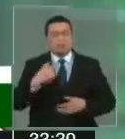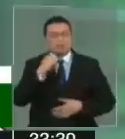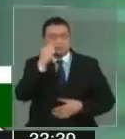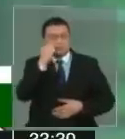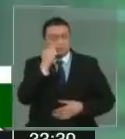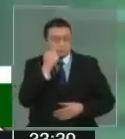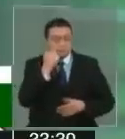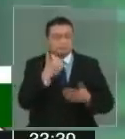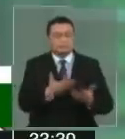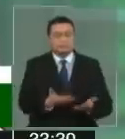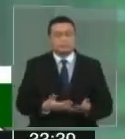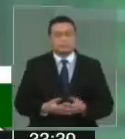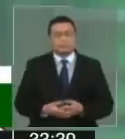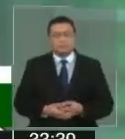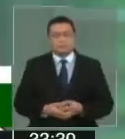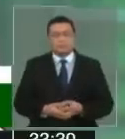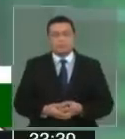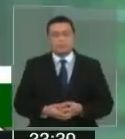de...